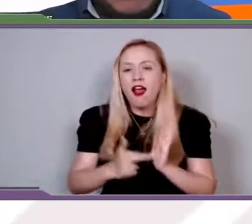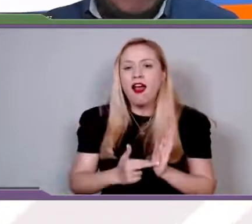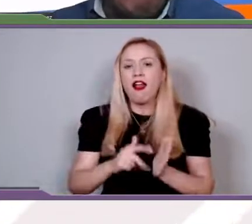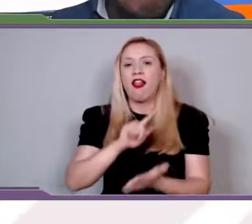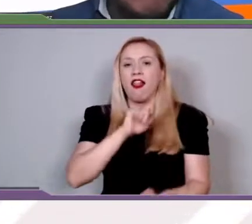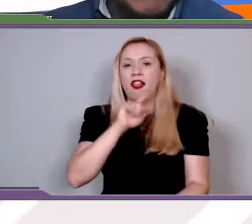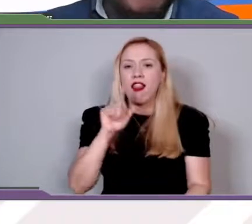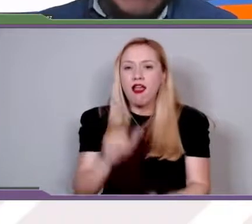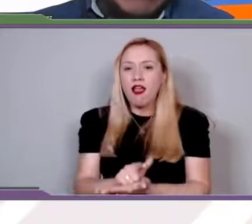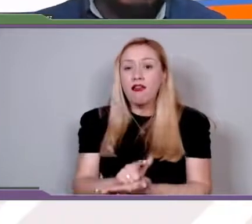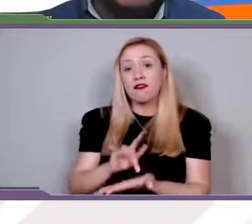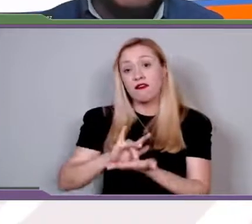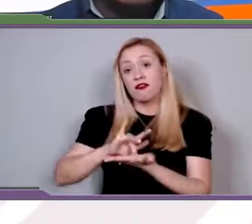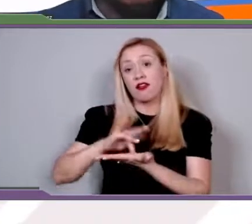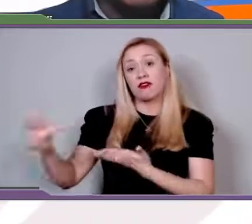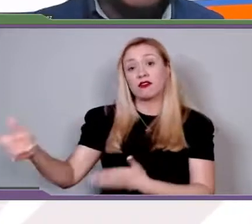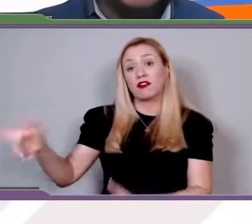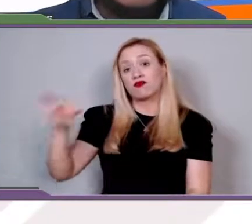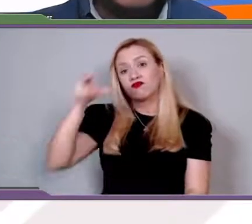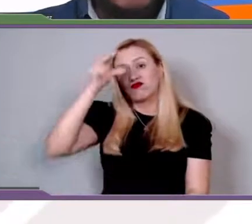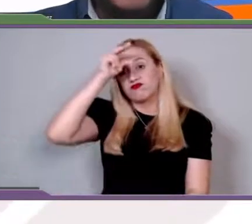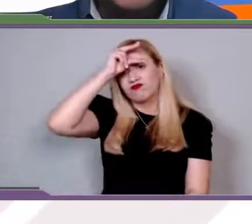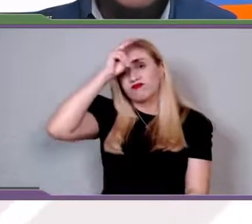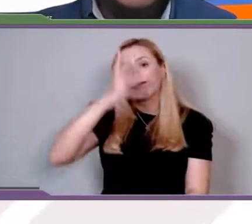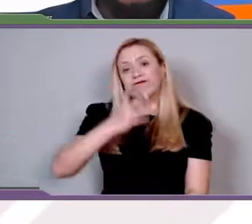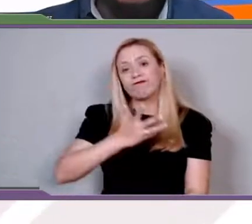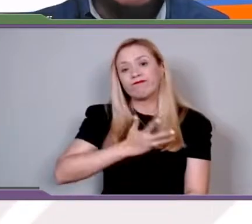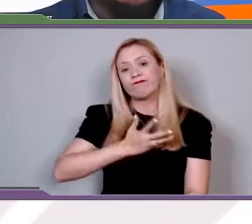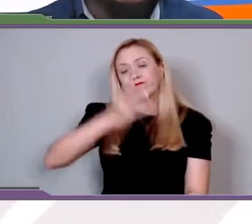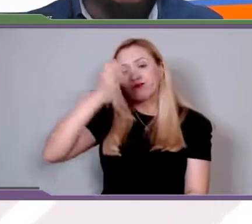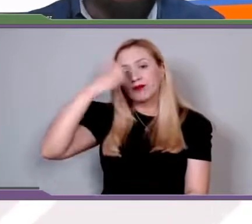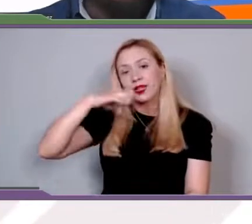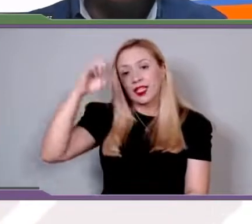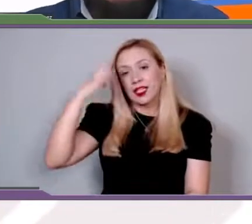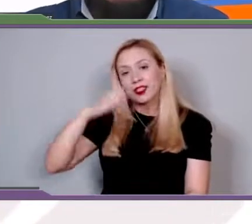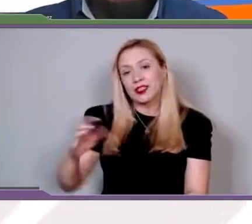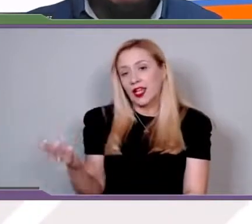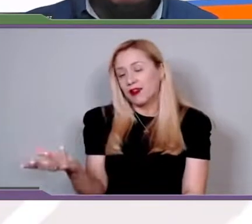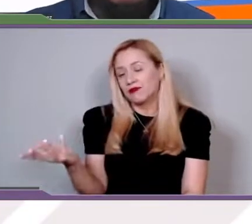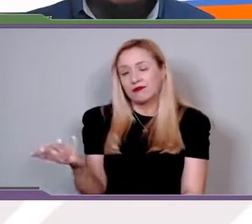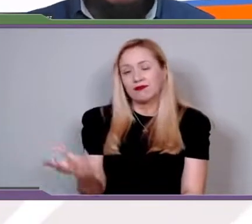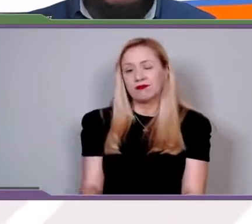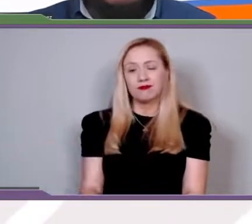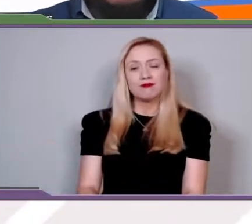sociedad actual. Esta es una de las aportaciones que puedo dar en este momento.